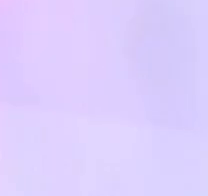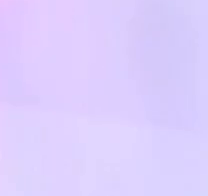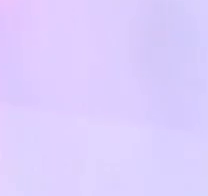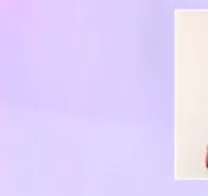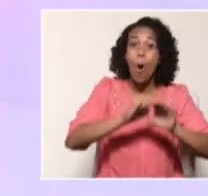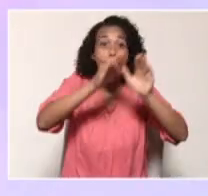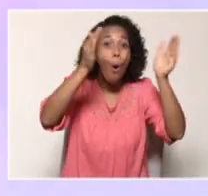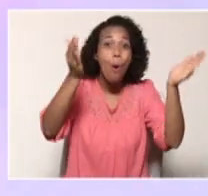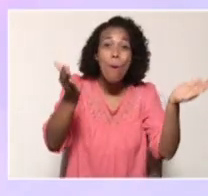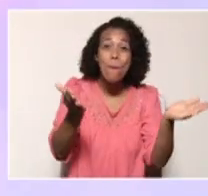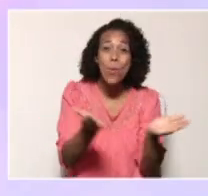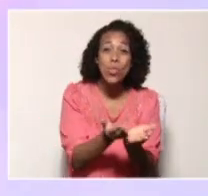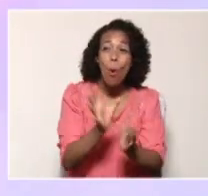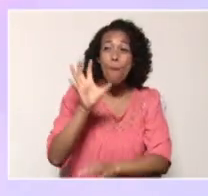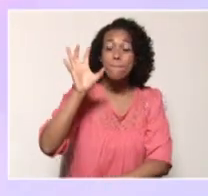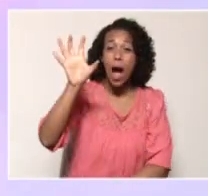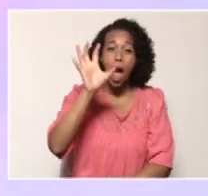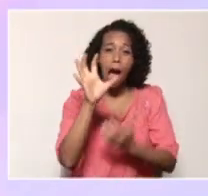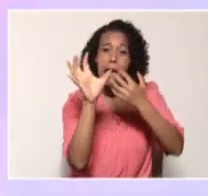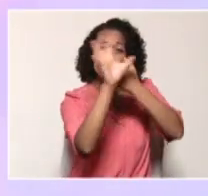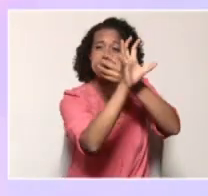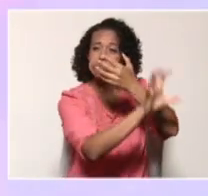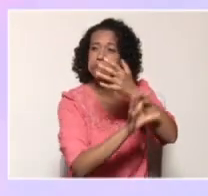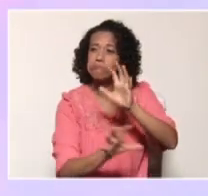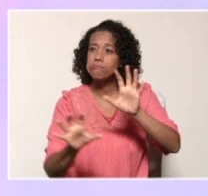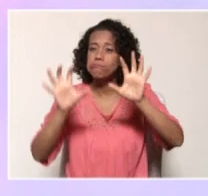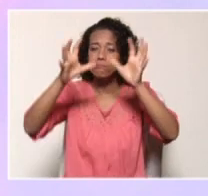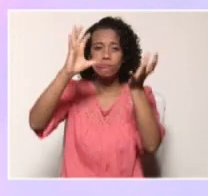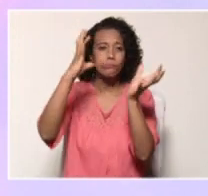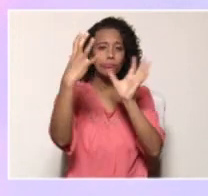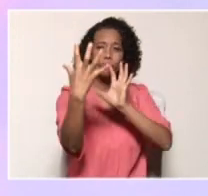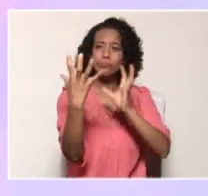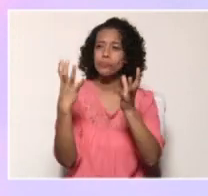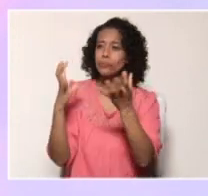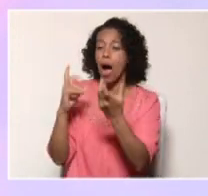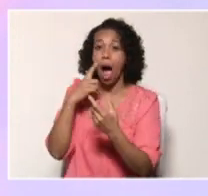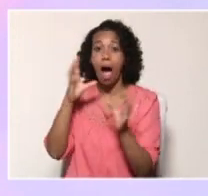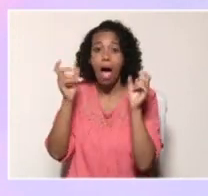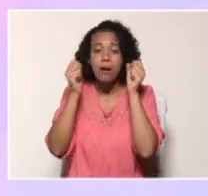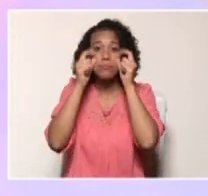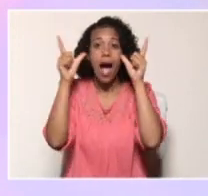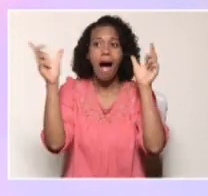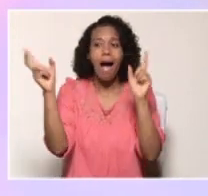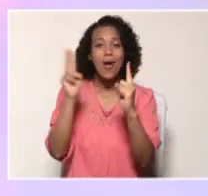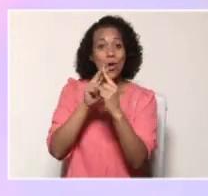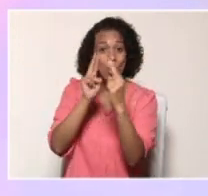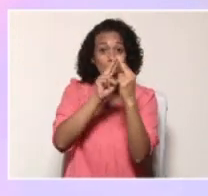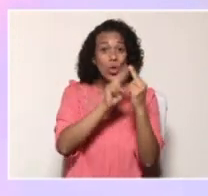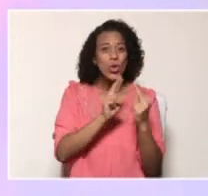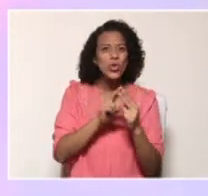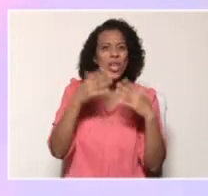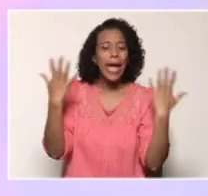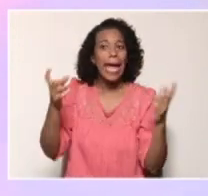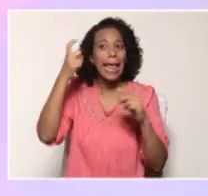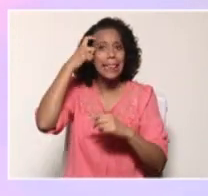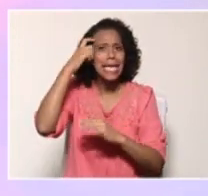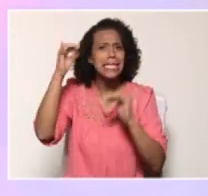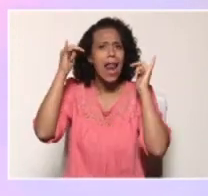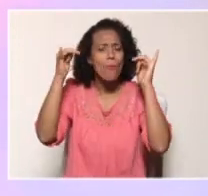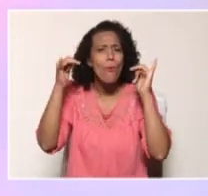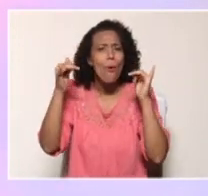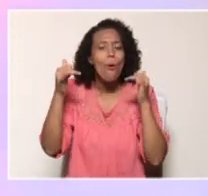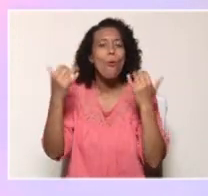Un mundo y un país donde los niños y niñas puedan descubrir y puedan conocer lo que se celebra,